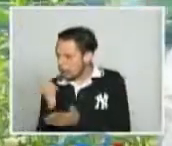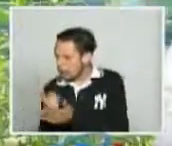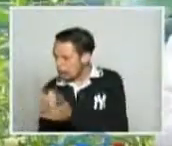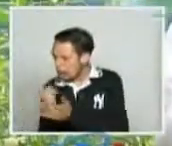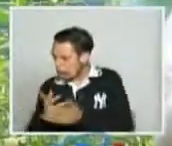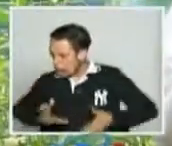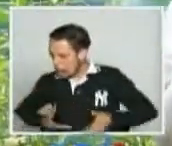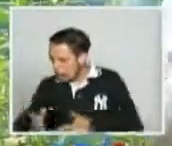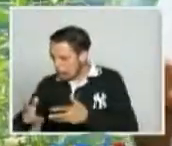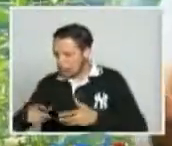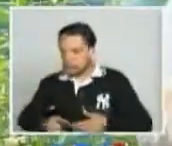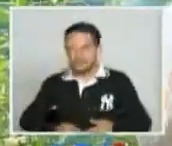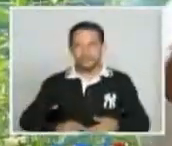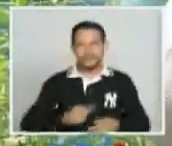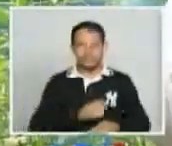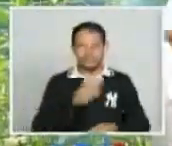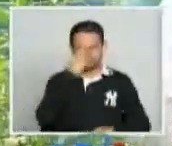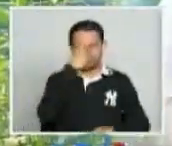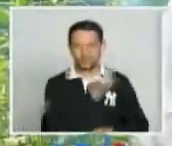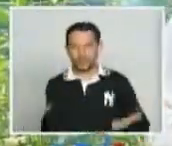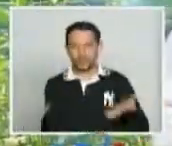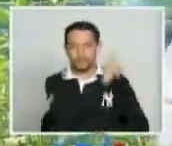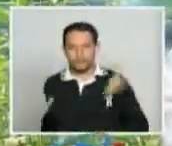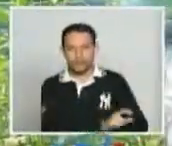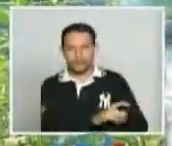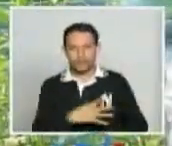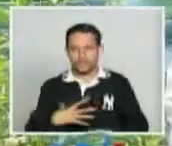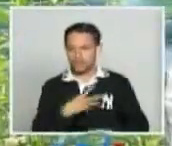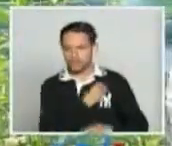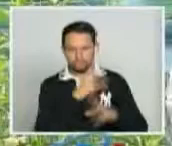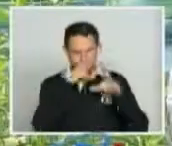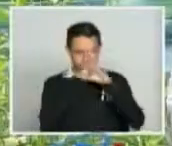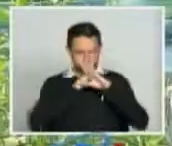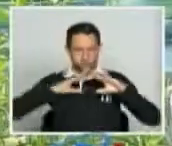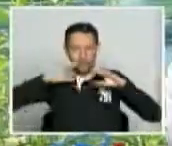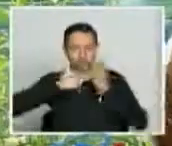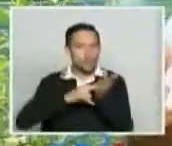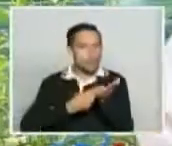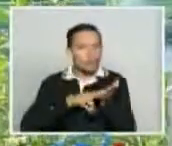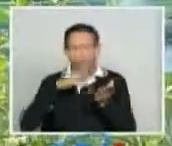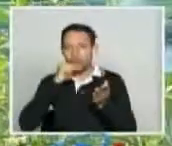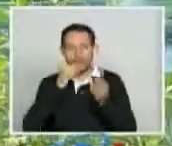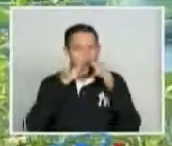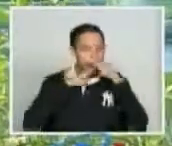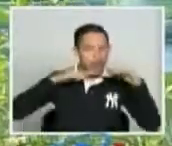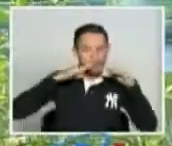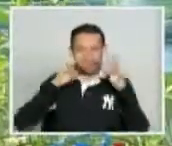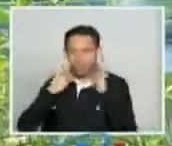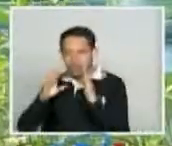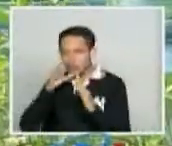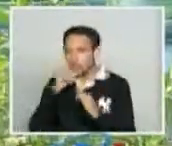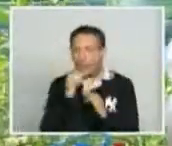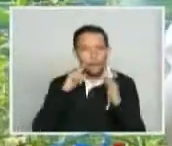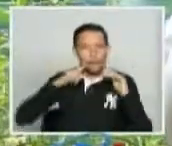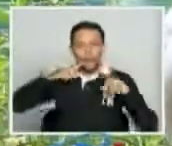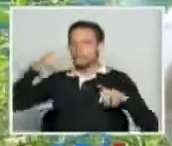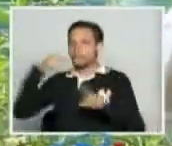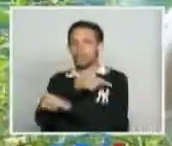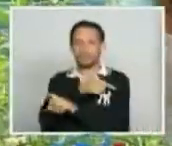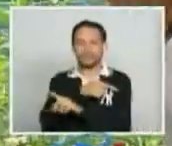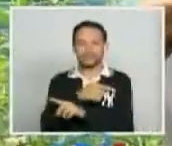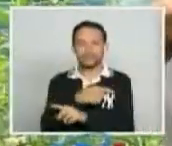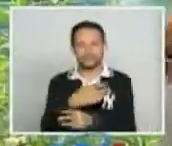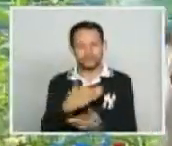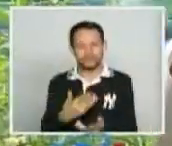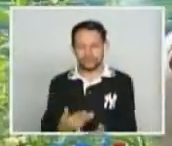persona que está intolerable, que se le afecta el sueño. Es una persona que no se concentra.